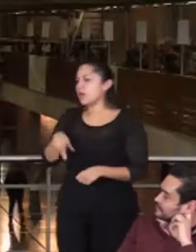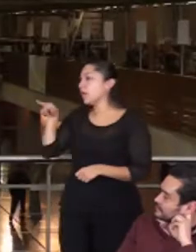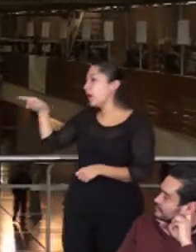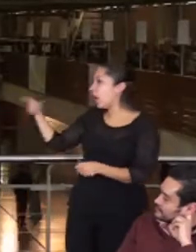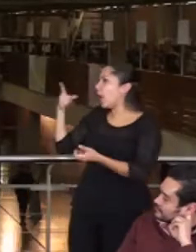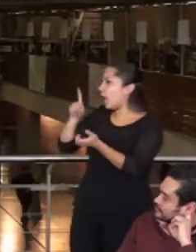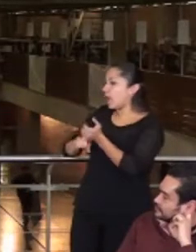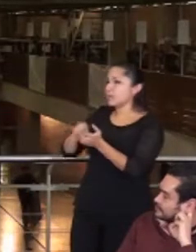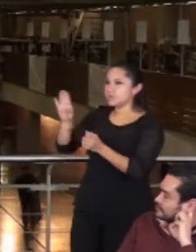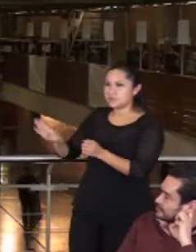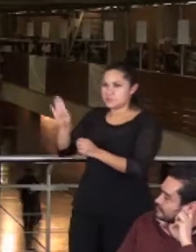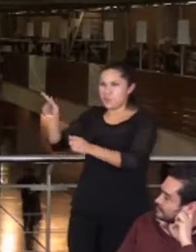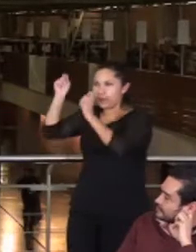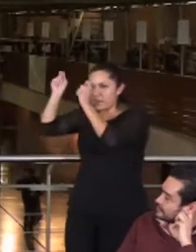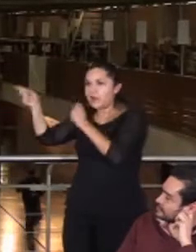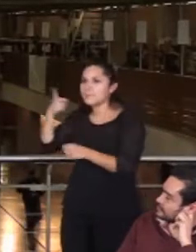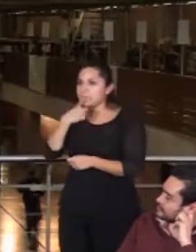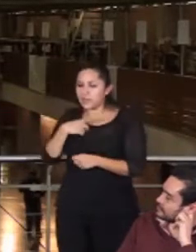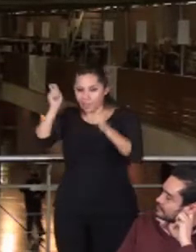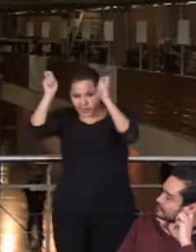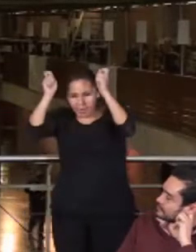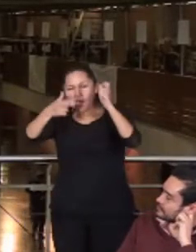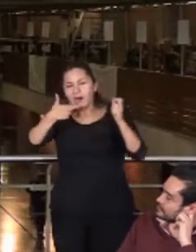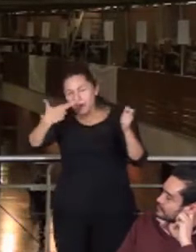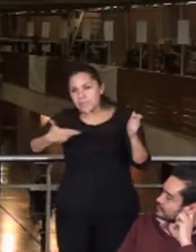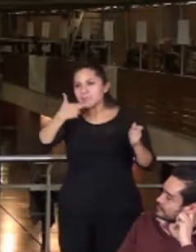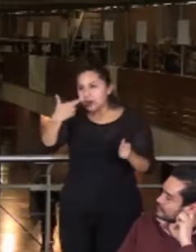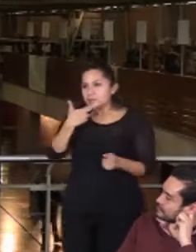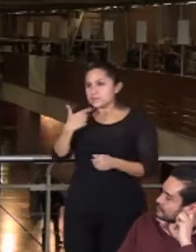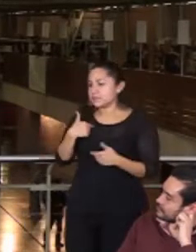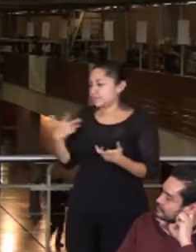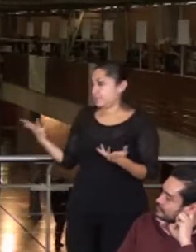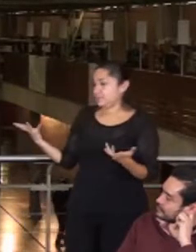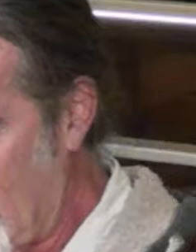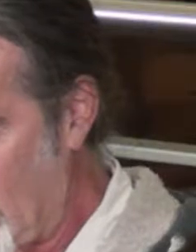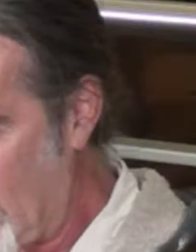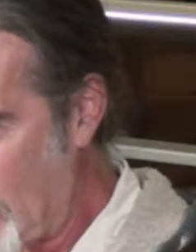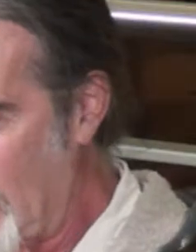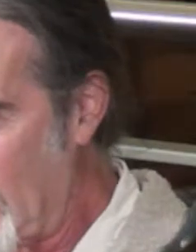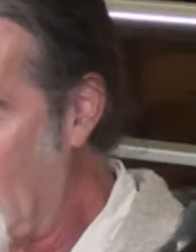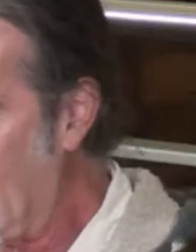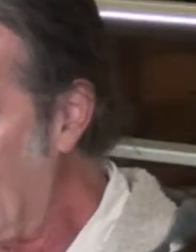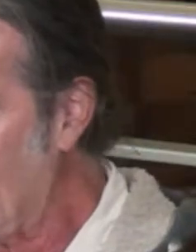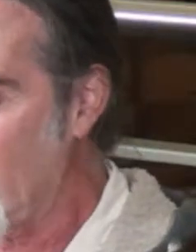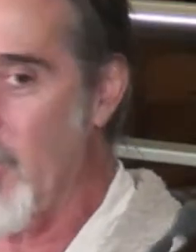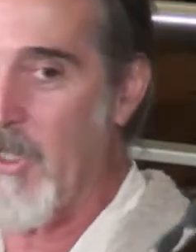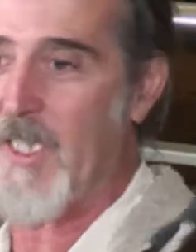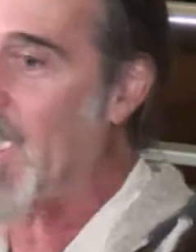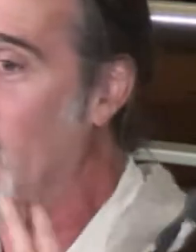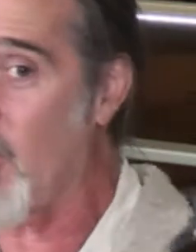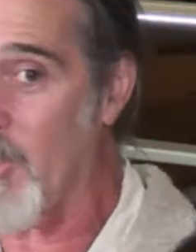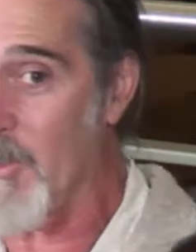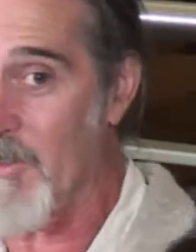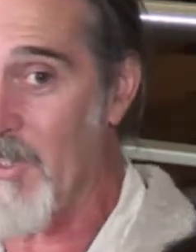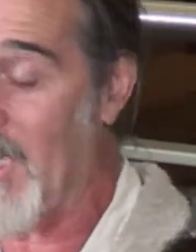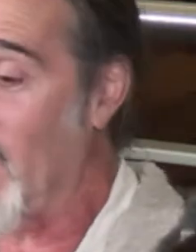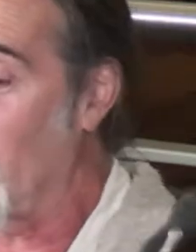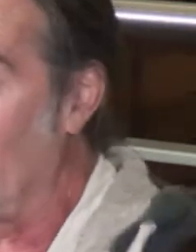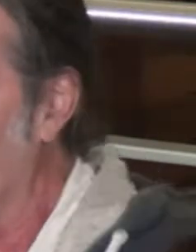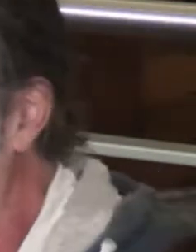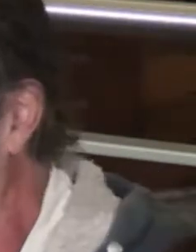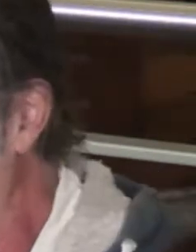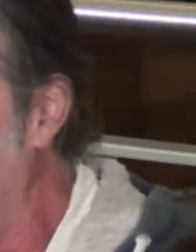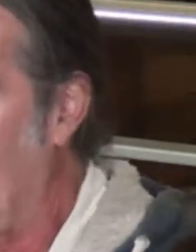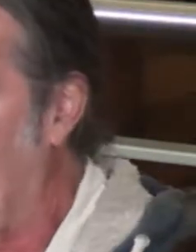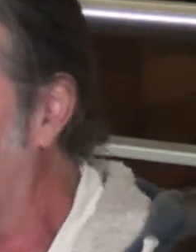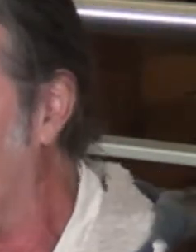fue una lucha donde yo me encontré como en una especie como de duelo entre en que creo yo creía en todo